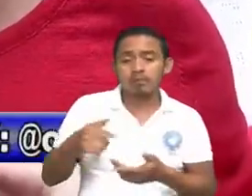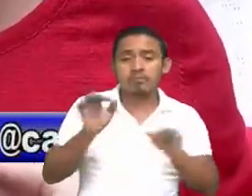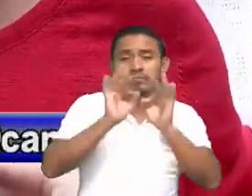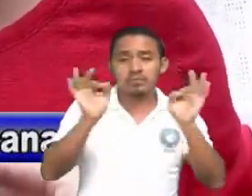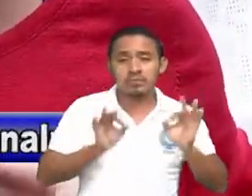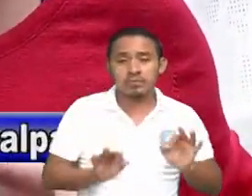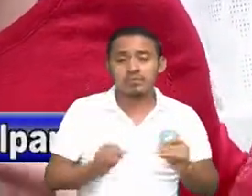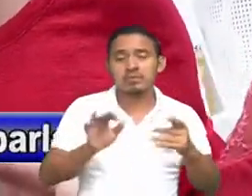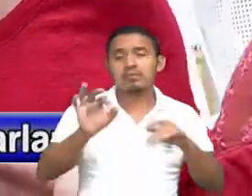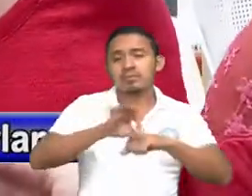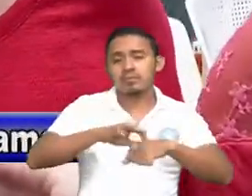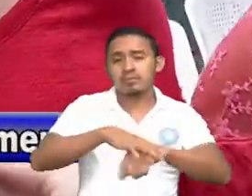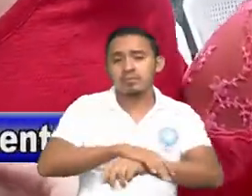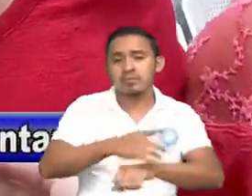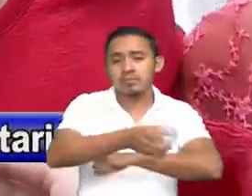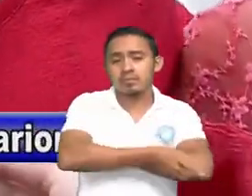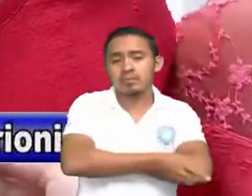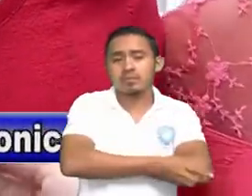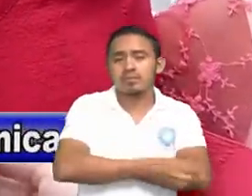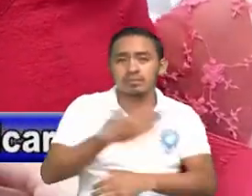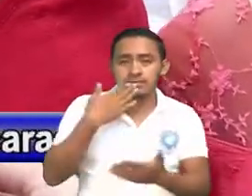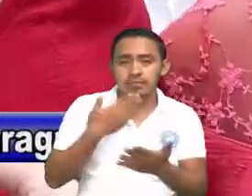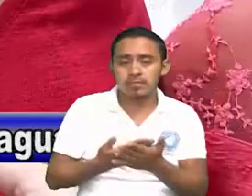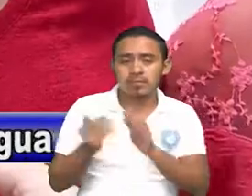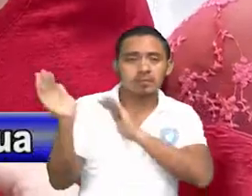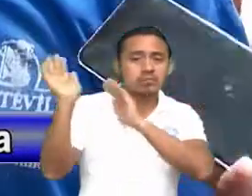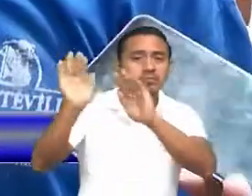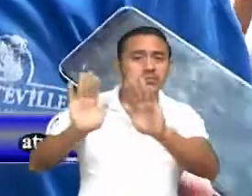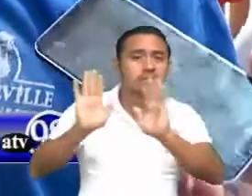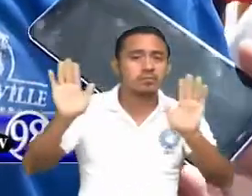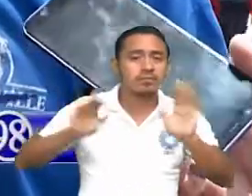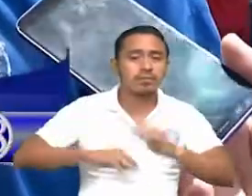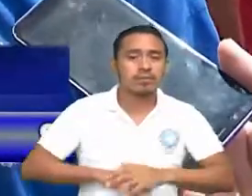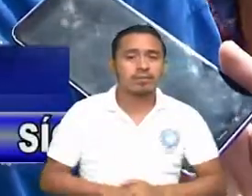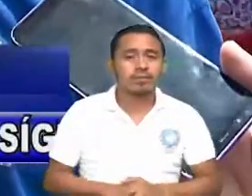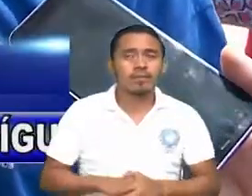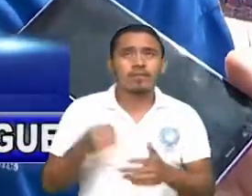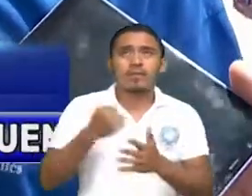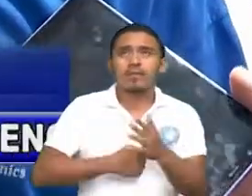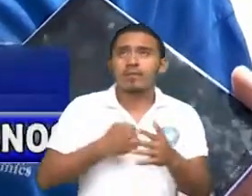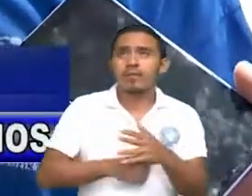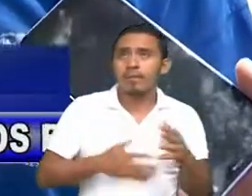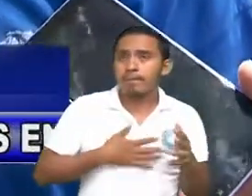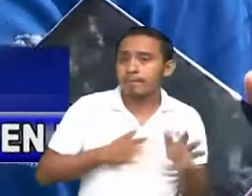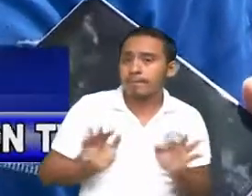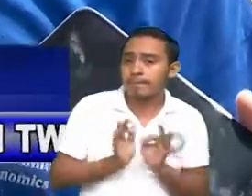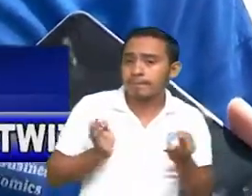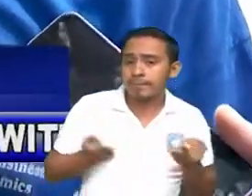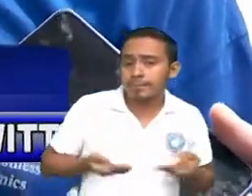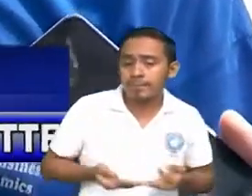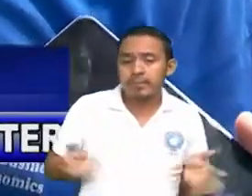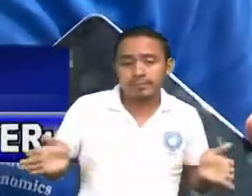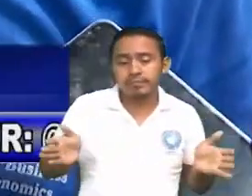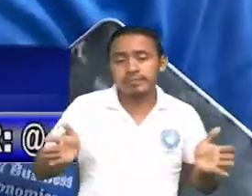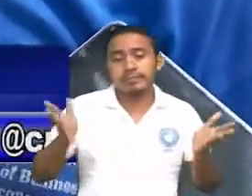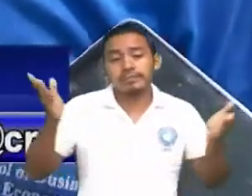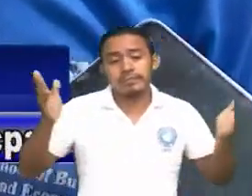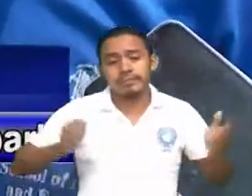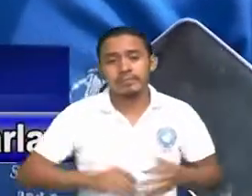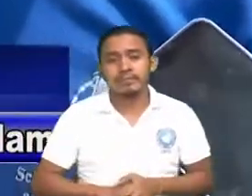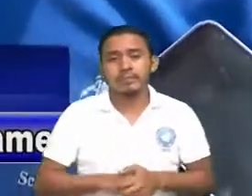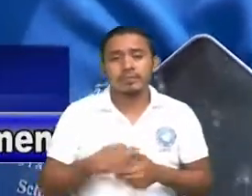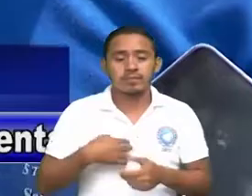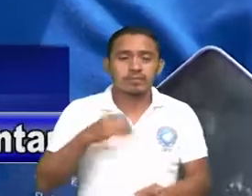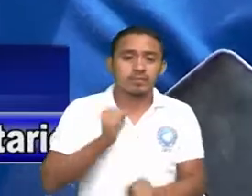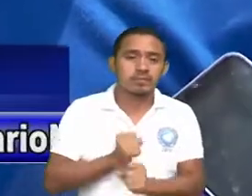felicidades, compañera Rosario Murillo, Daniel Ortega, gracias y que Dios los bendiga. Luchar por mi familia es seguir adelante, hermano, ahí, en